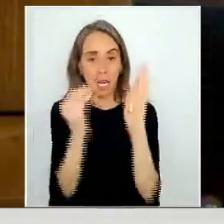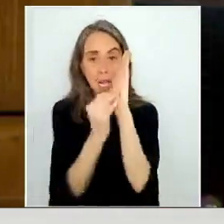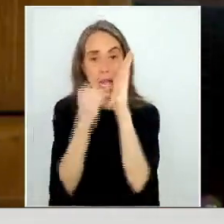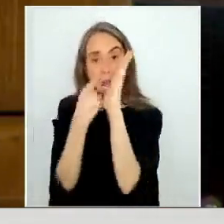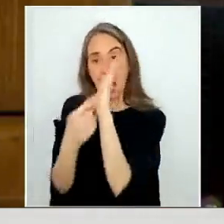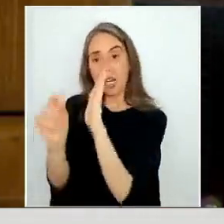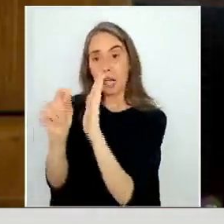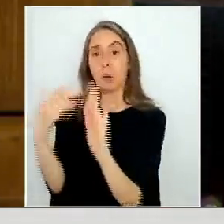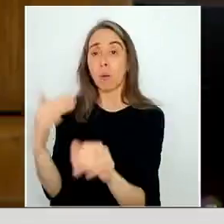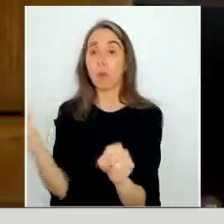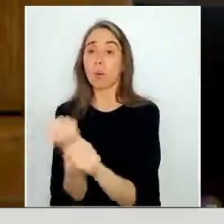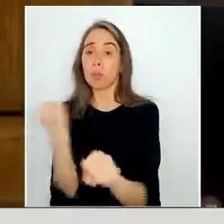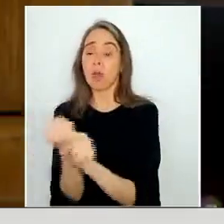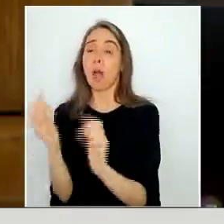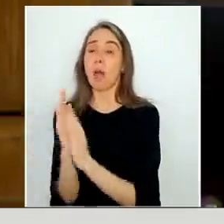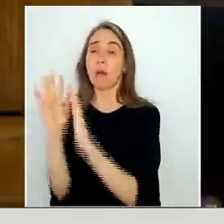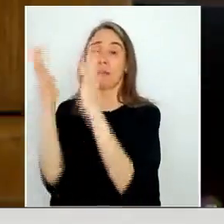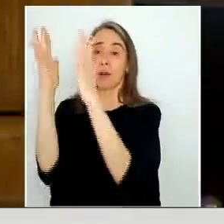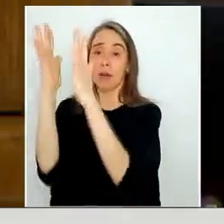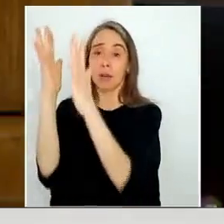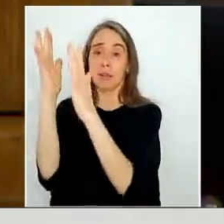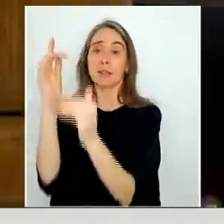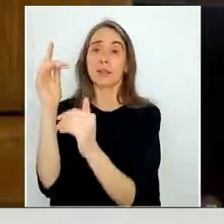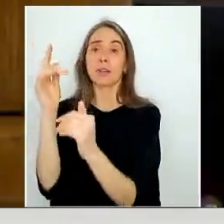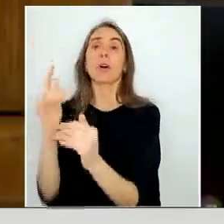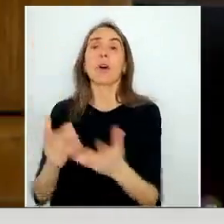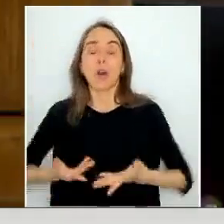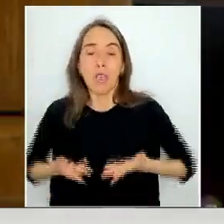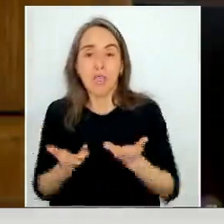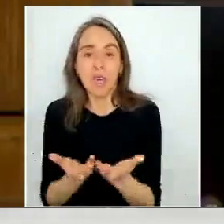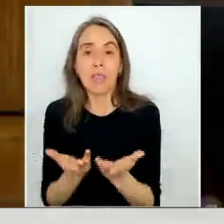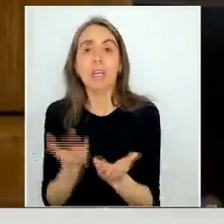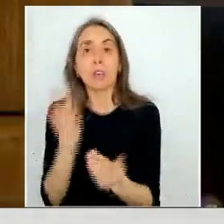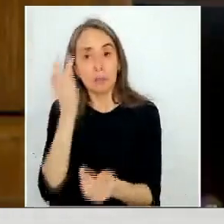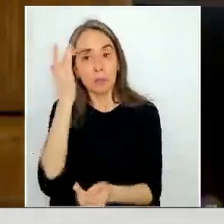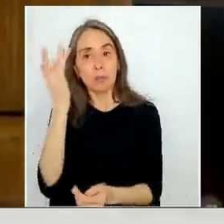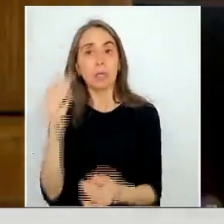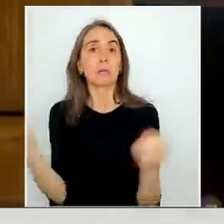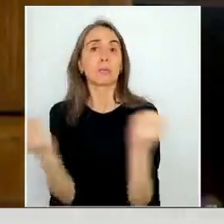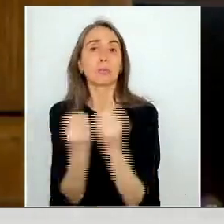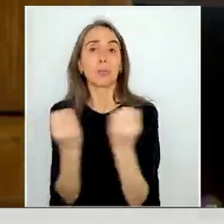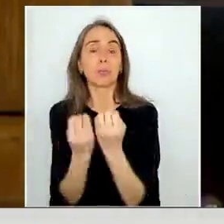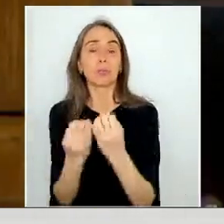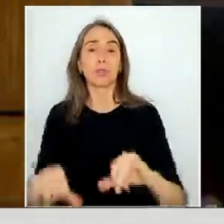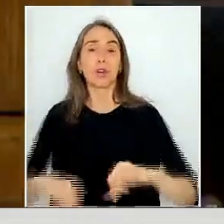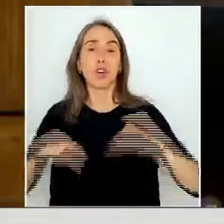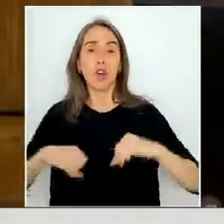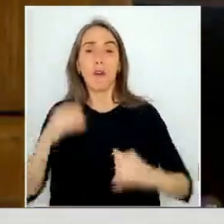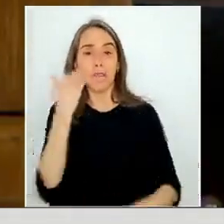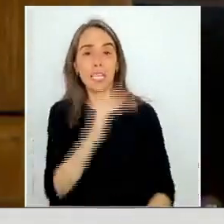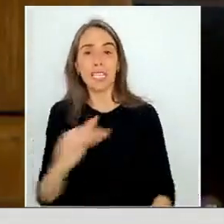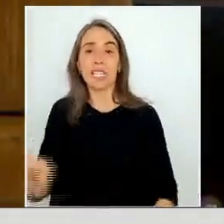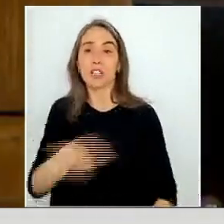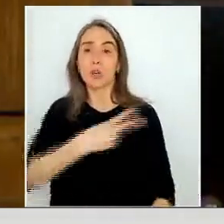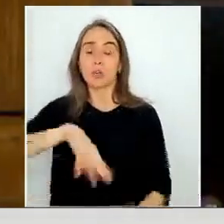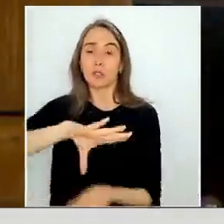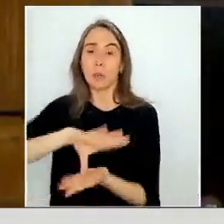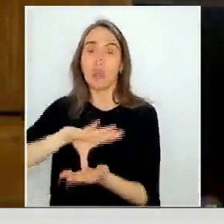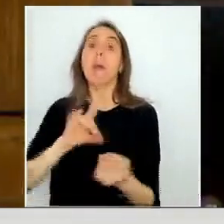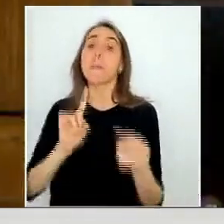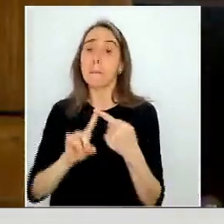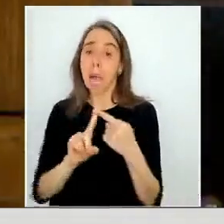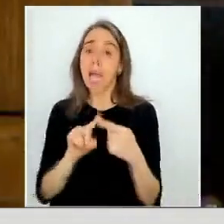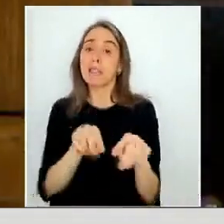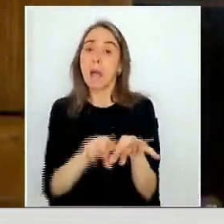trabajo de dedicación y talento de cientos de jóvenes y niños en nuestro país que participan de estas agrupaciones